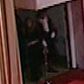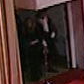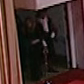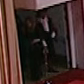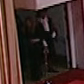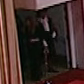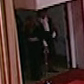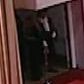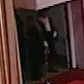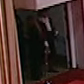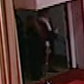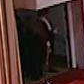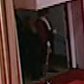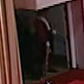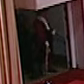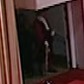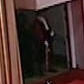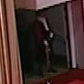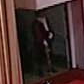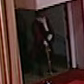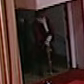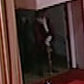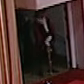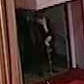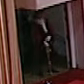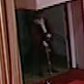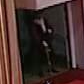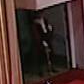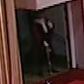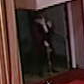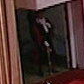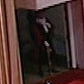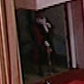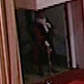Ahora viene ese momento oficial con el que ya prácticamente se clausura el acto.